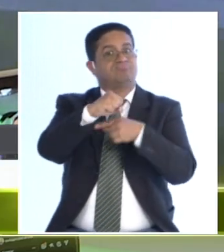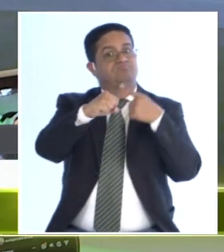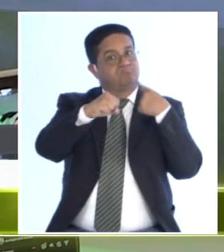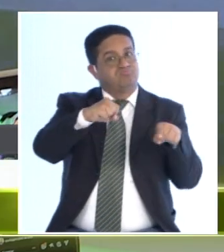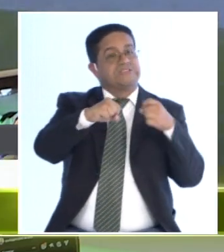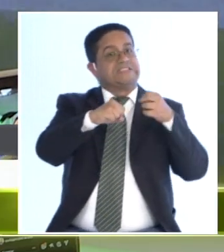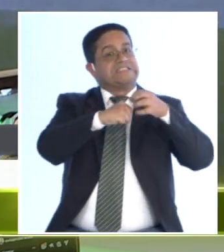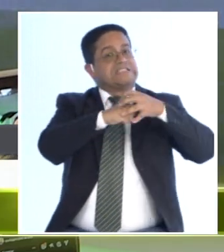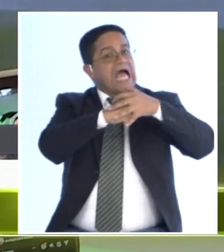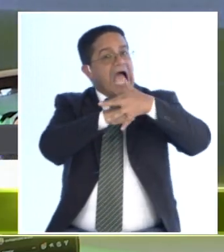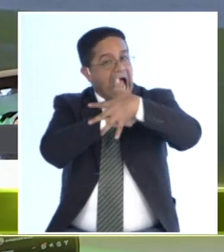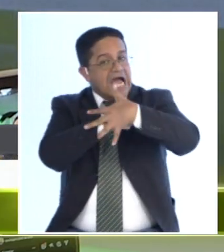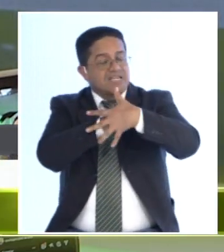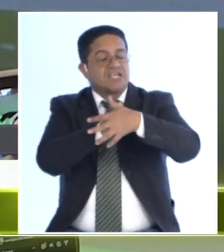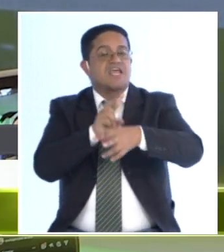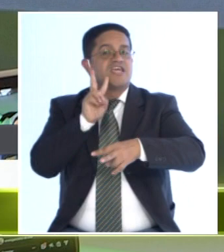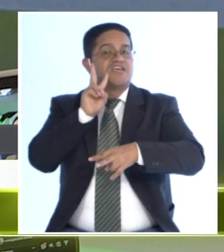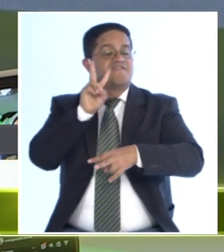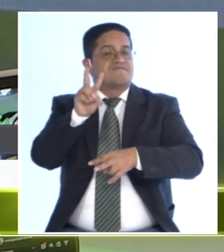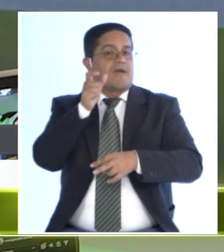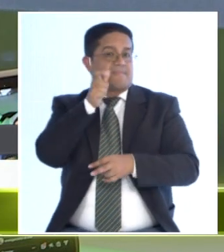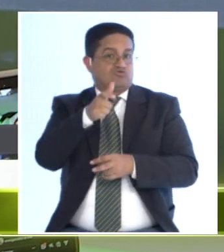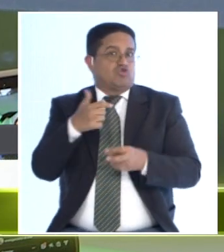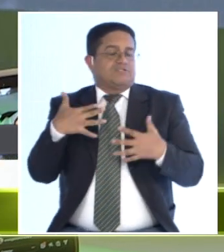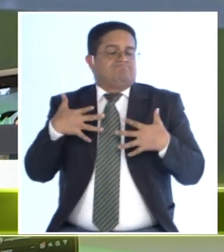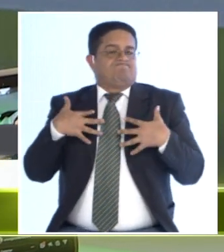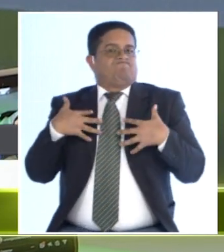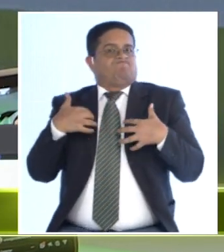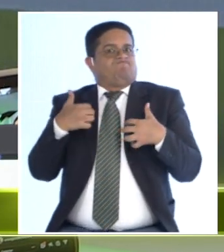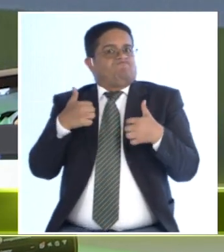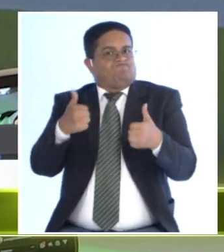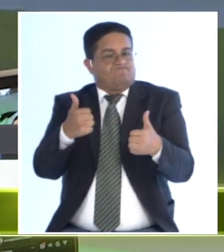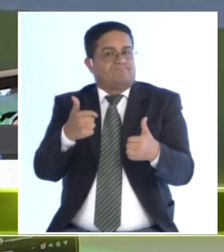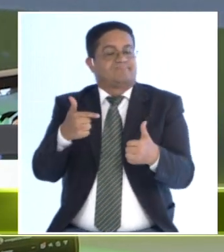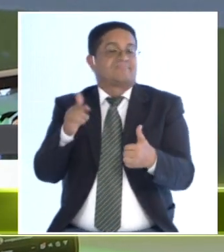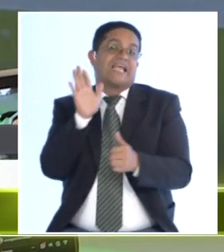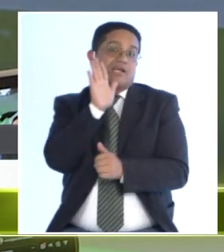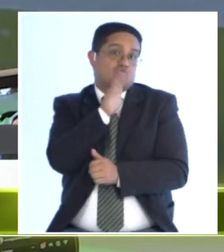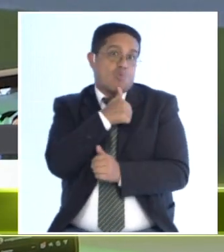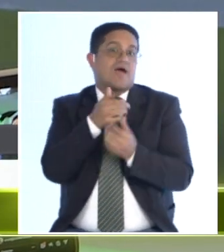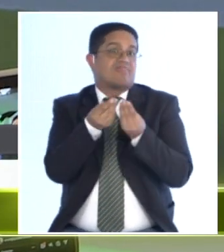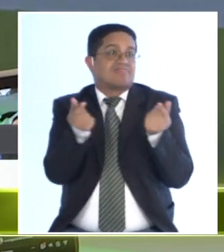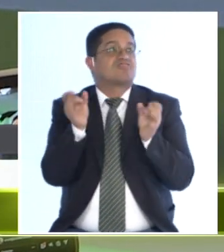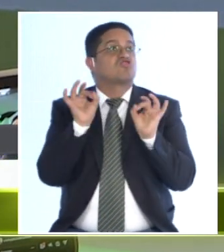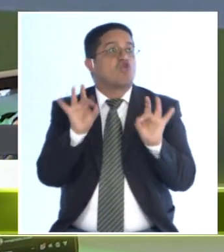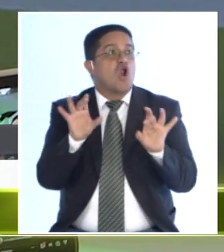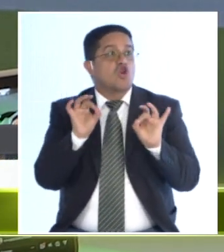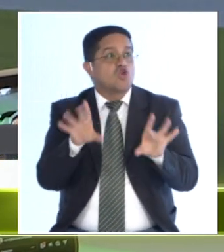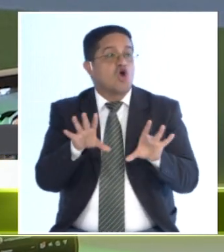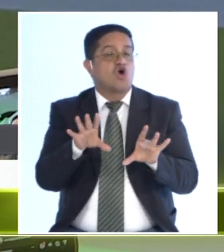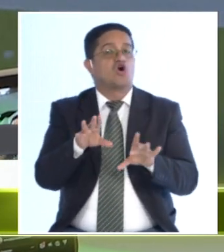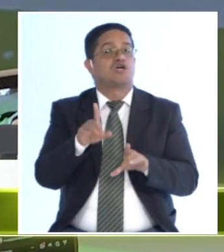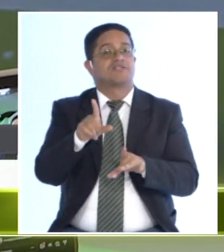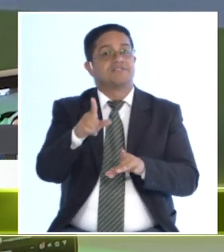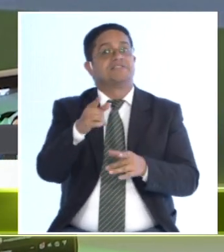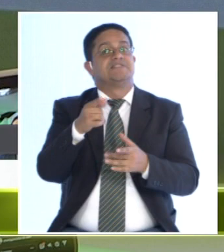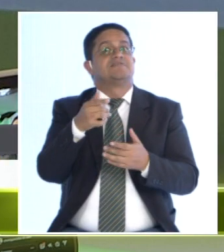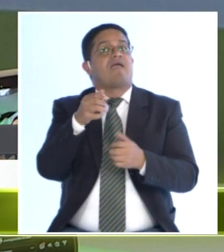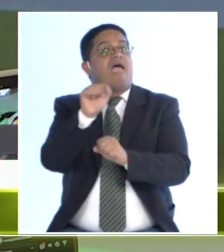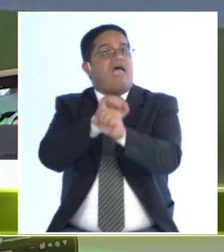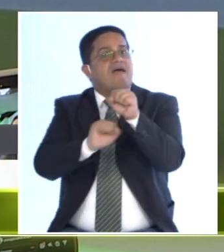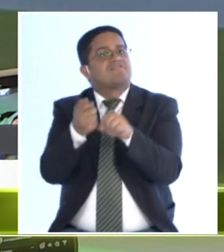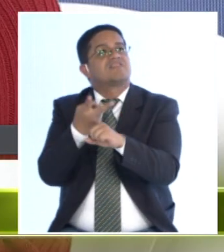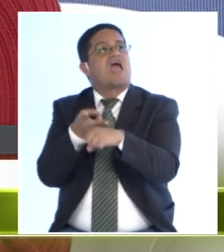paciente pueda ver una mejoría desde el punto de vista clínico, es decir, que mejore el dolor y desde el punto de vista radiográfico que no vaya a empeorar el